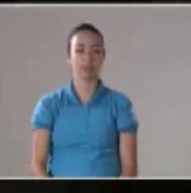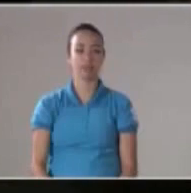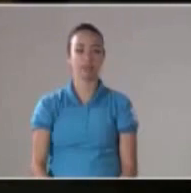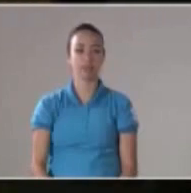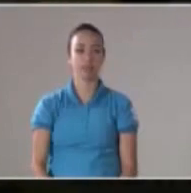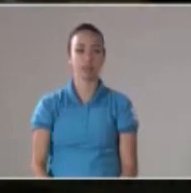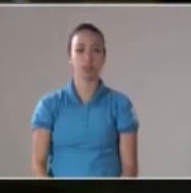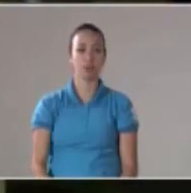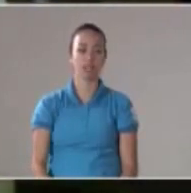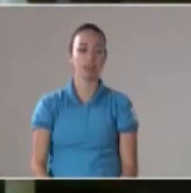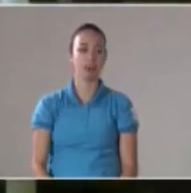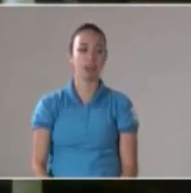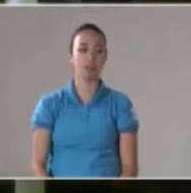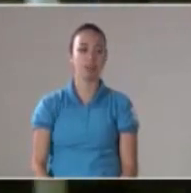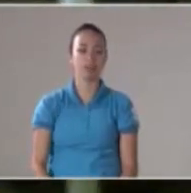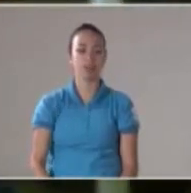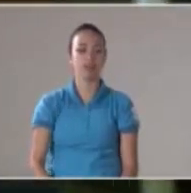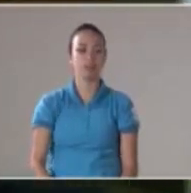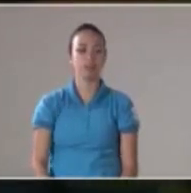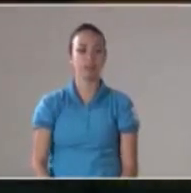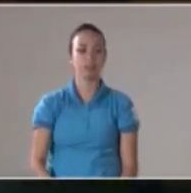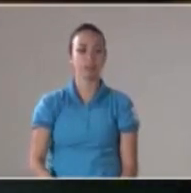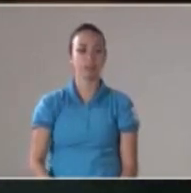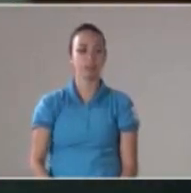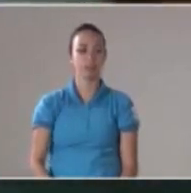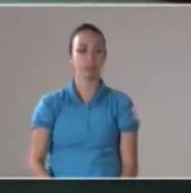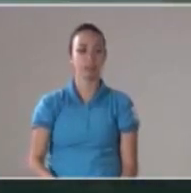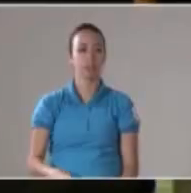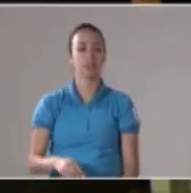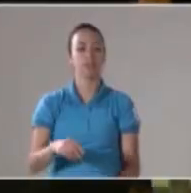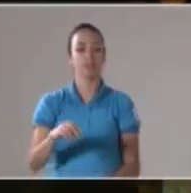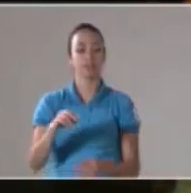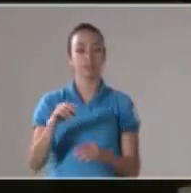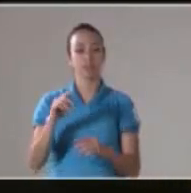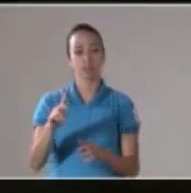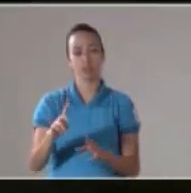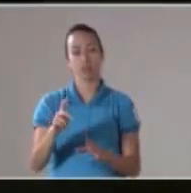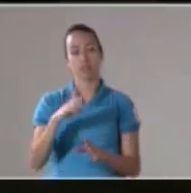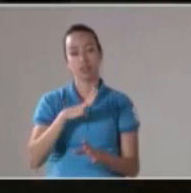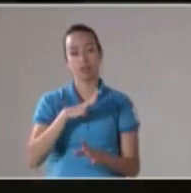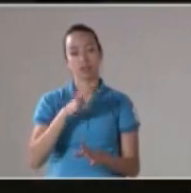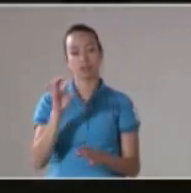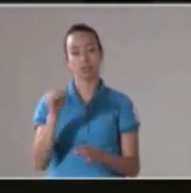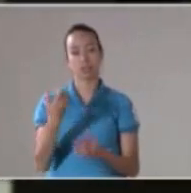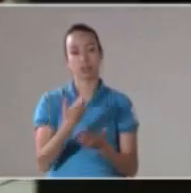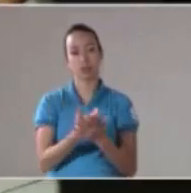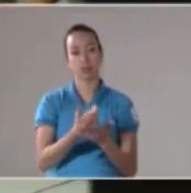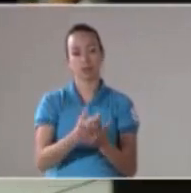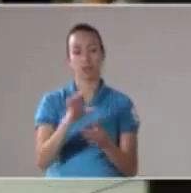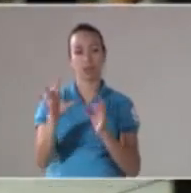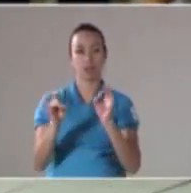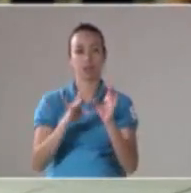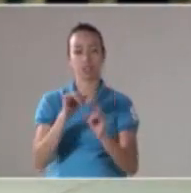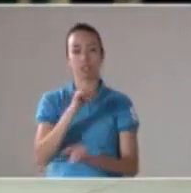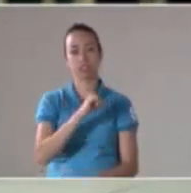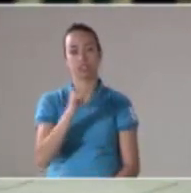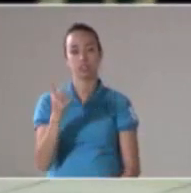apellido ni su nombre, pero fui a conversar porque tenemos todavía que comprar algunas